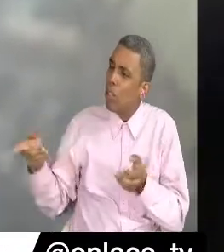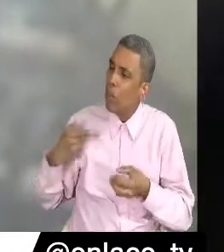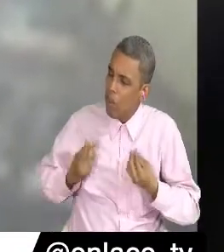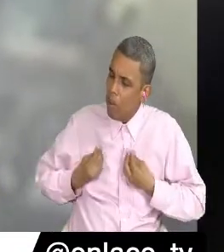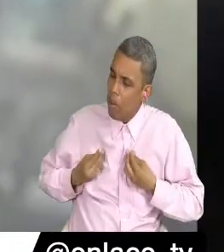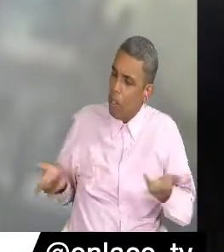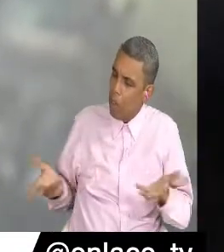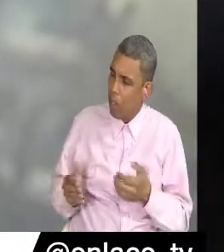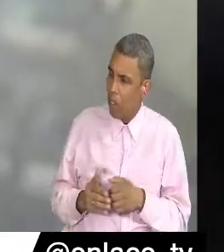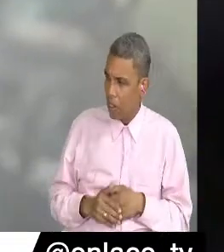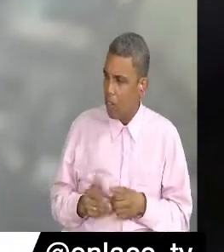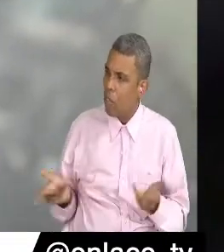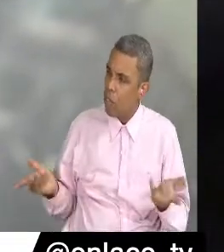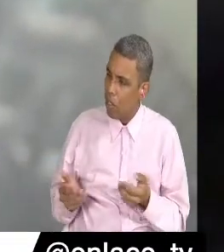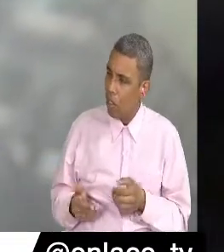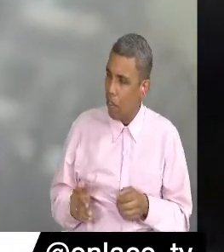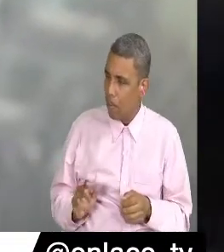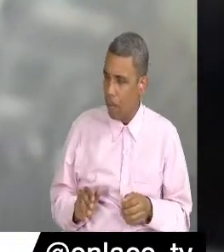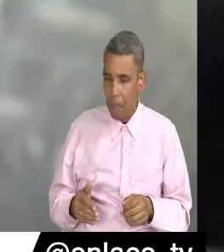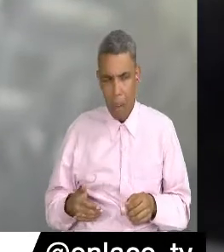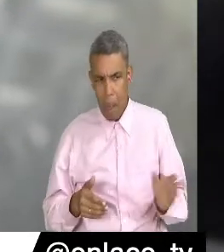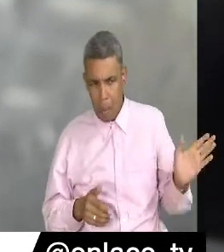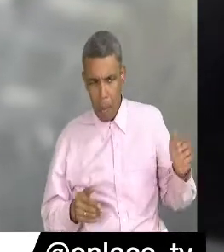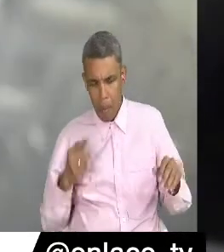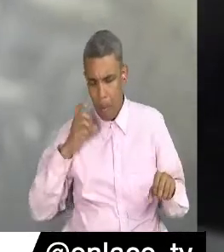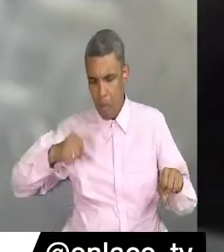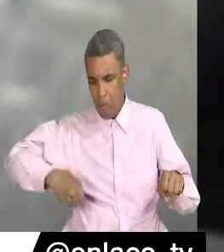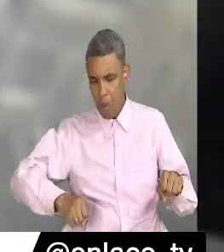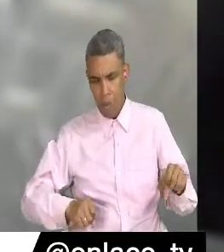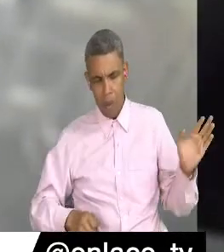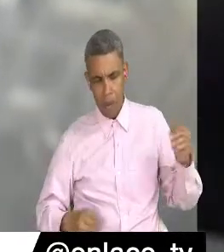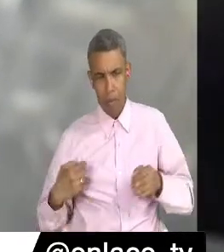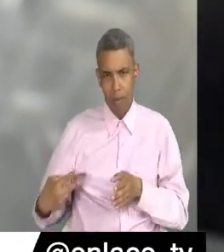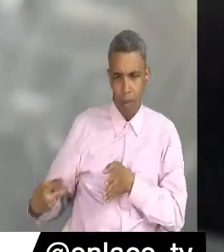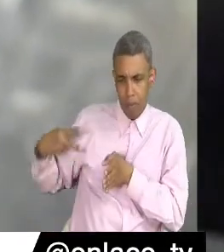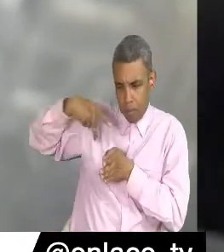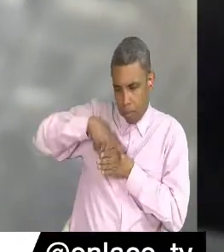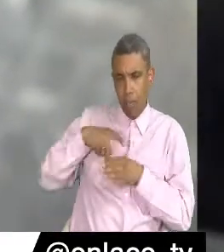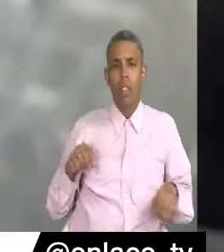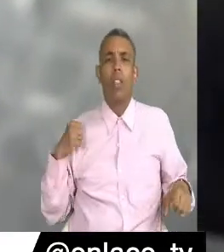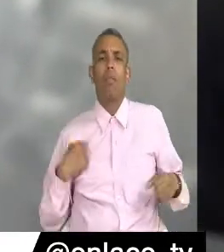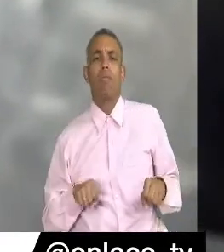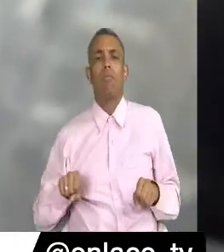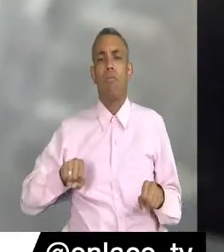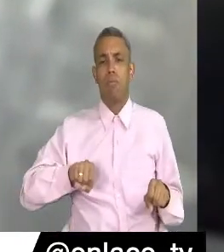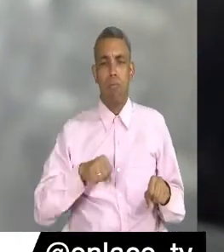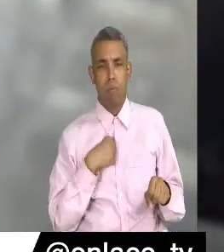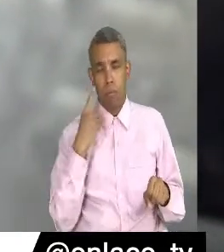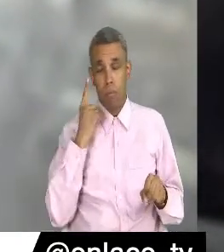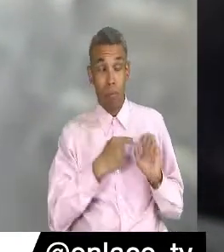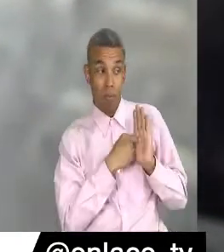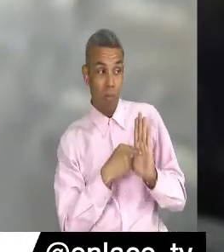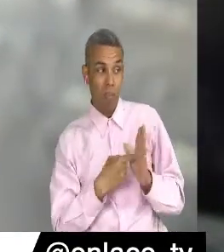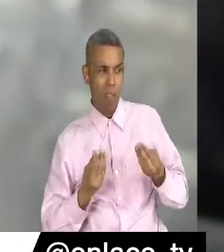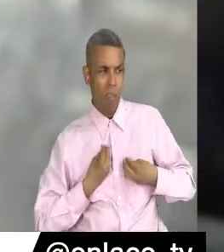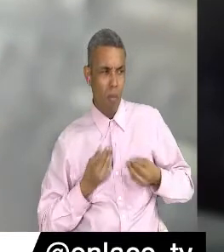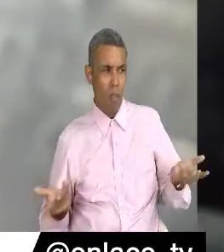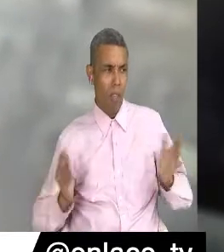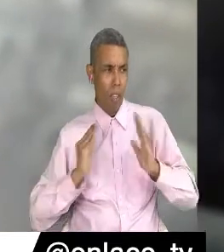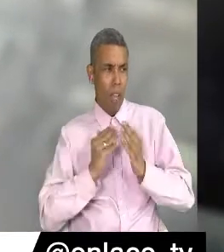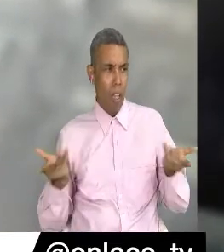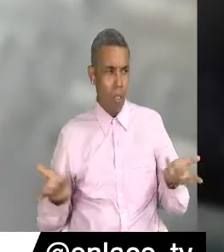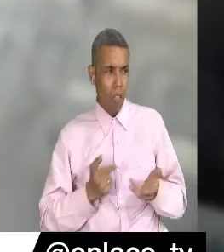llevo a mi casa, lo presento con mi esposa, él se da de cuenta, me hace vestir de una vez porque ya estaba trabajando. Y me